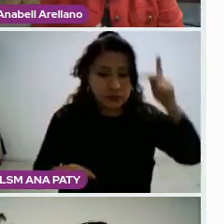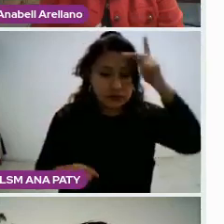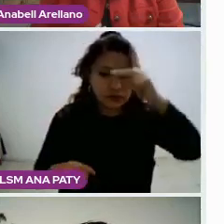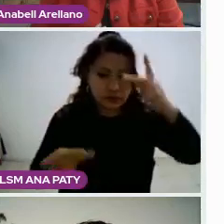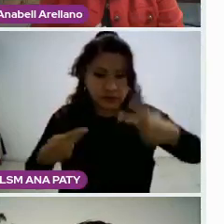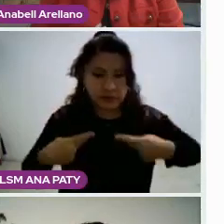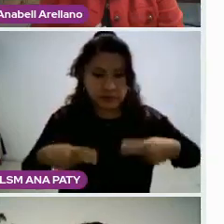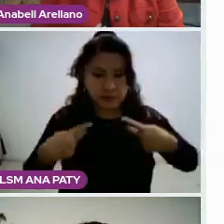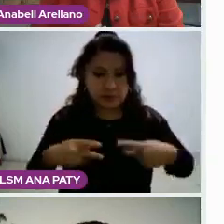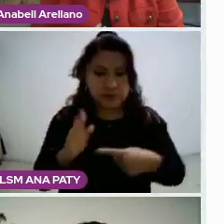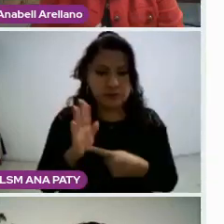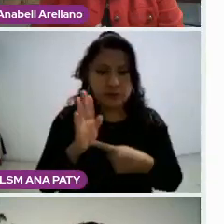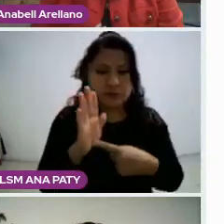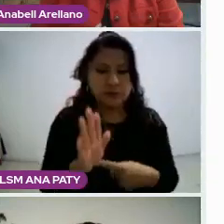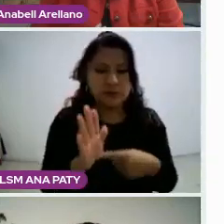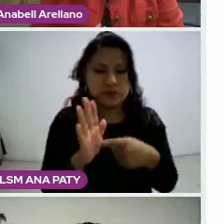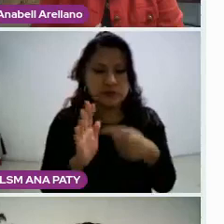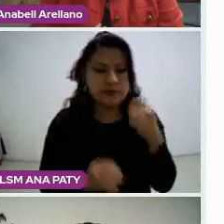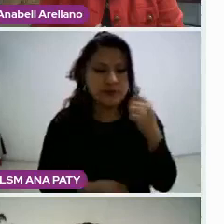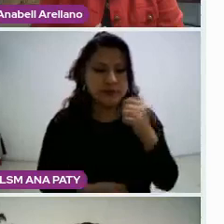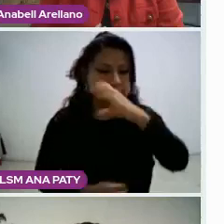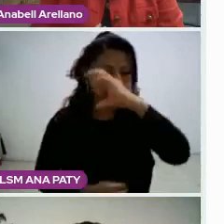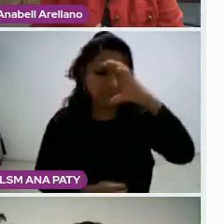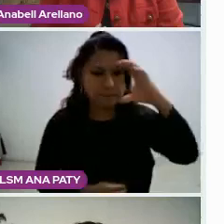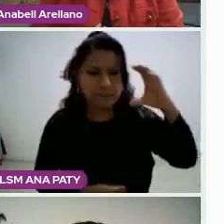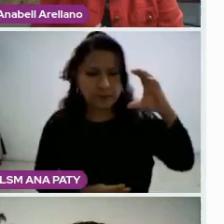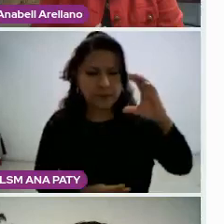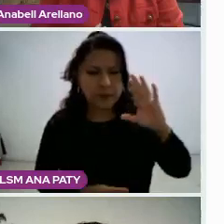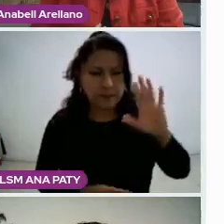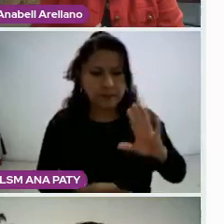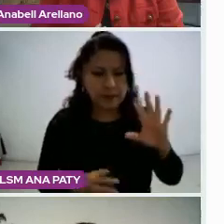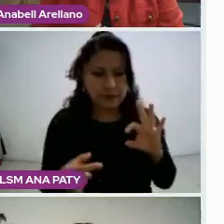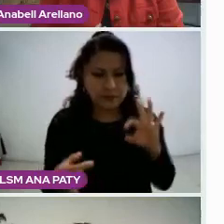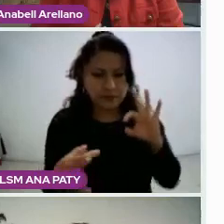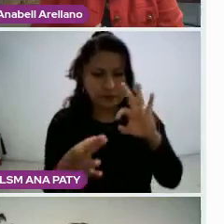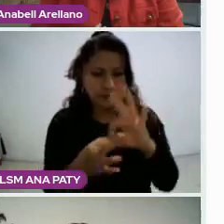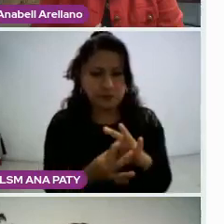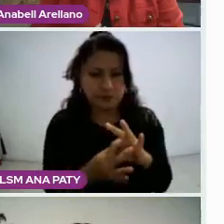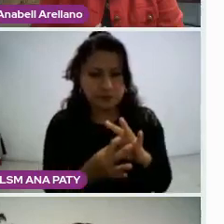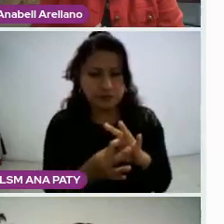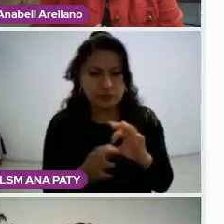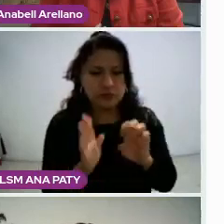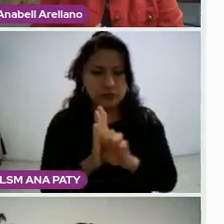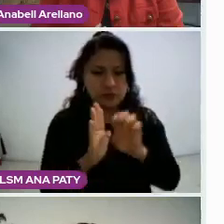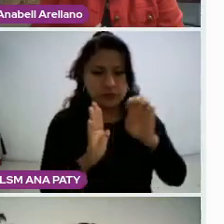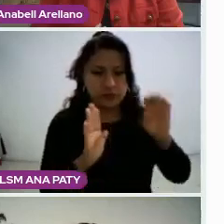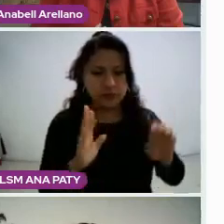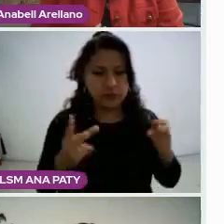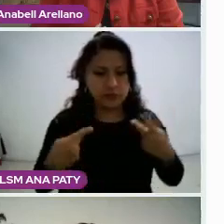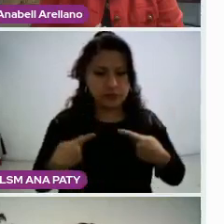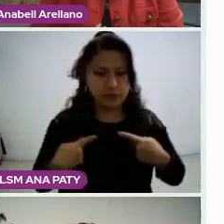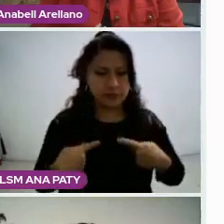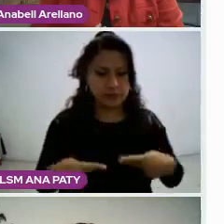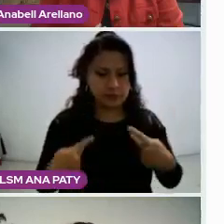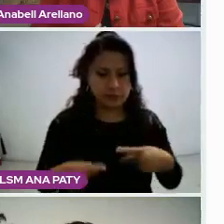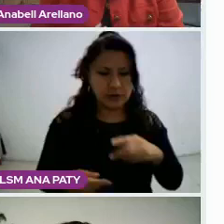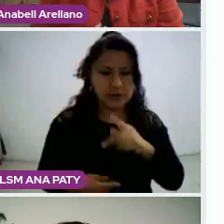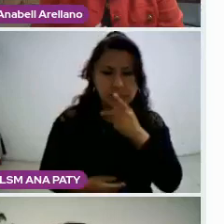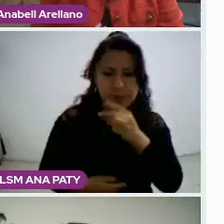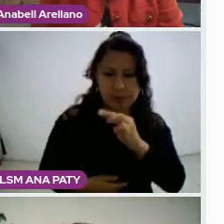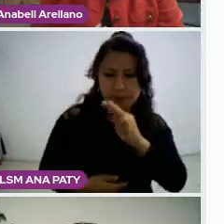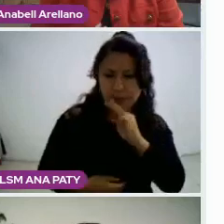porque muchas veces está asociado a lo que es el abandono o por tener una